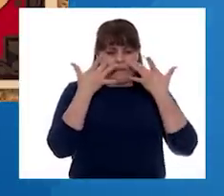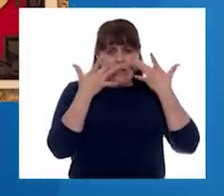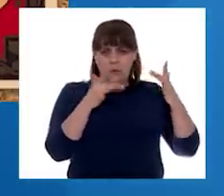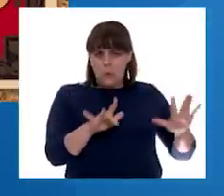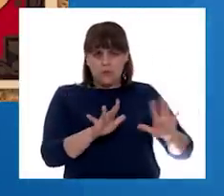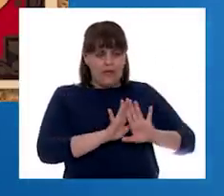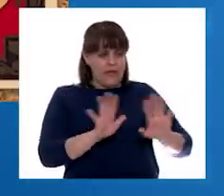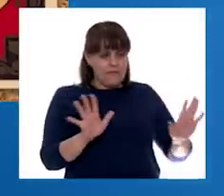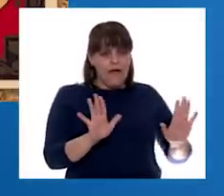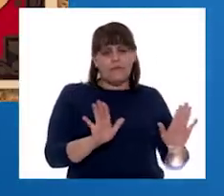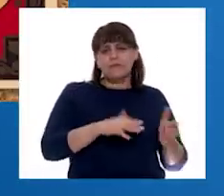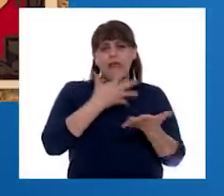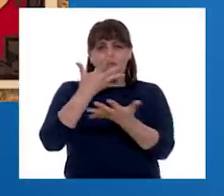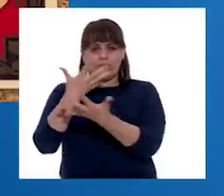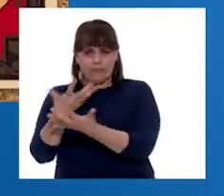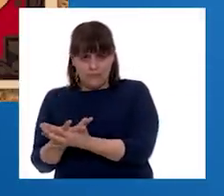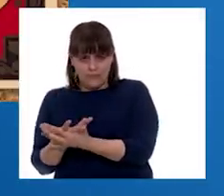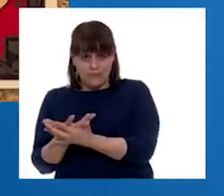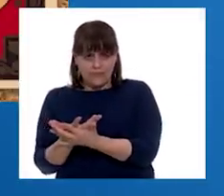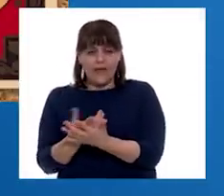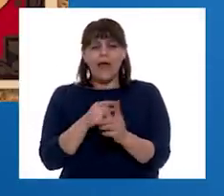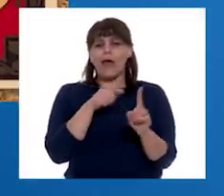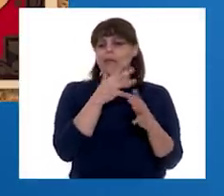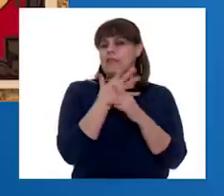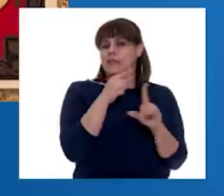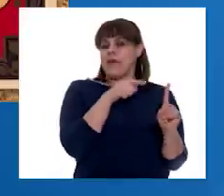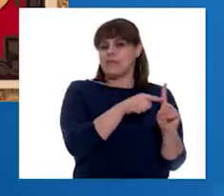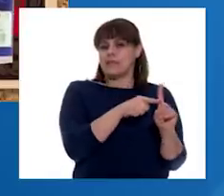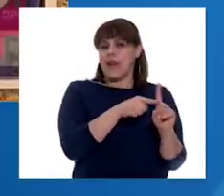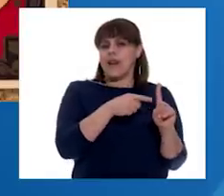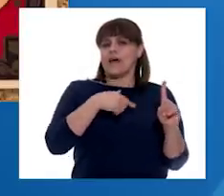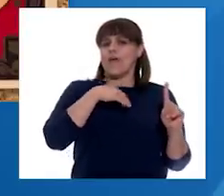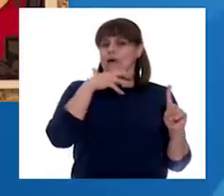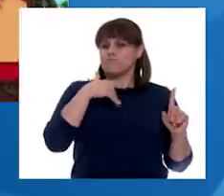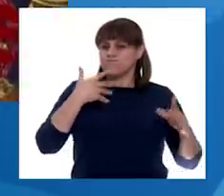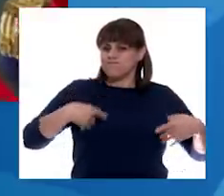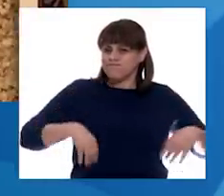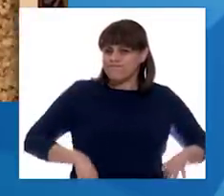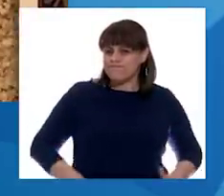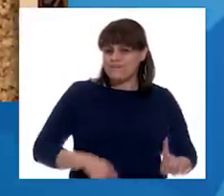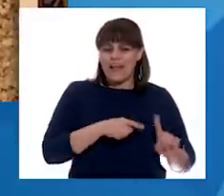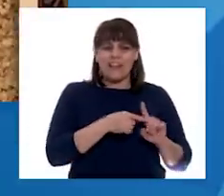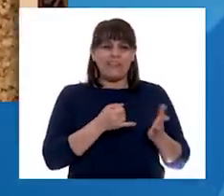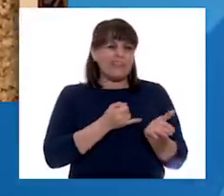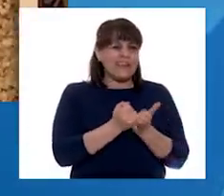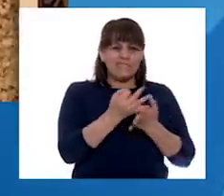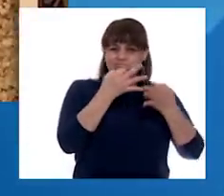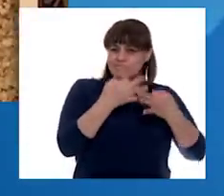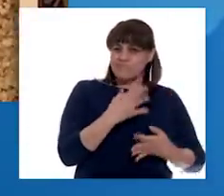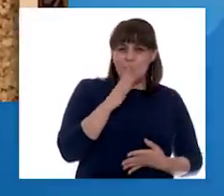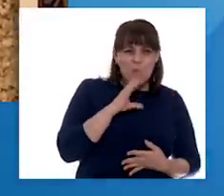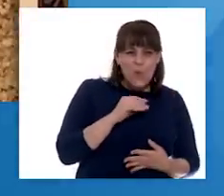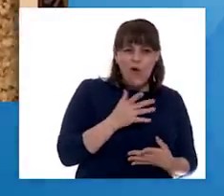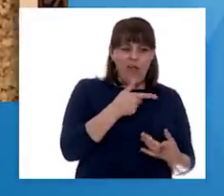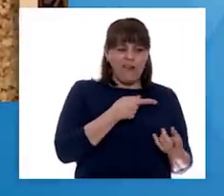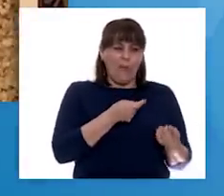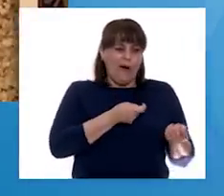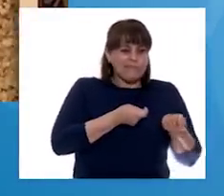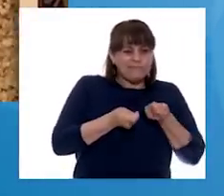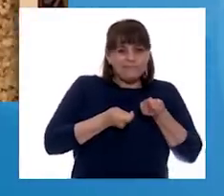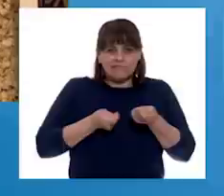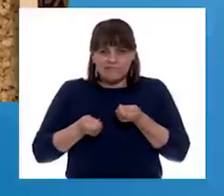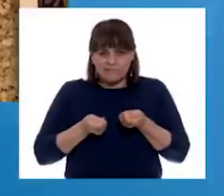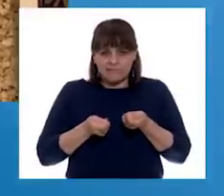Estos acontecimientos le dieron fama de corrupto, indeciso y manipulador. Sus múltiples ausencias encomendaba el cargo